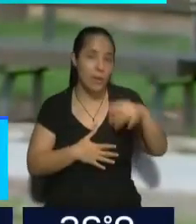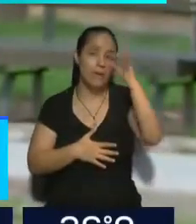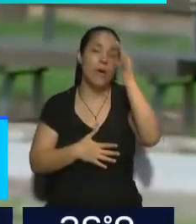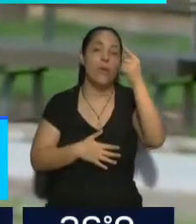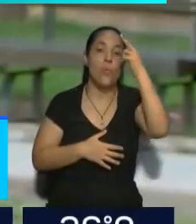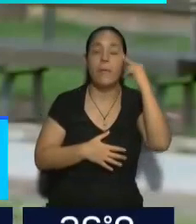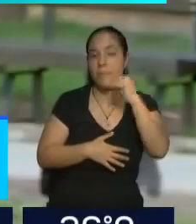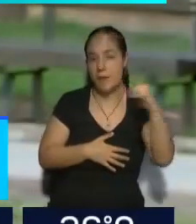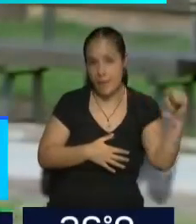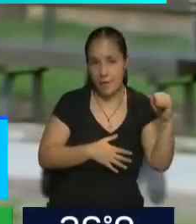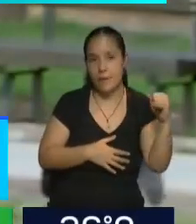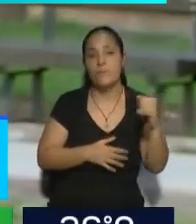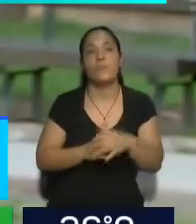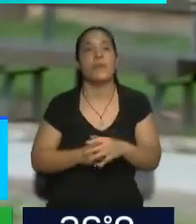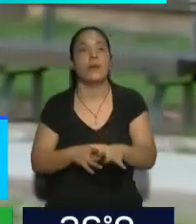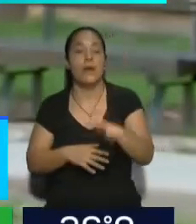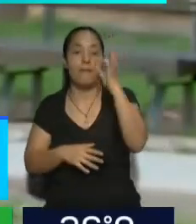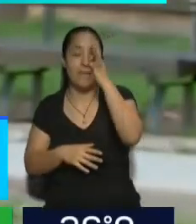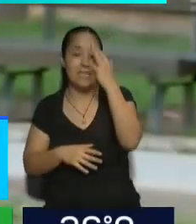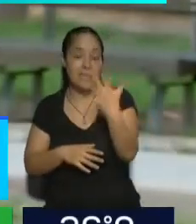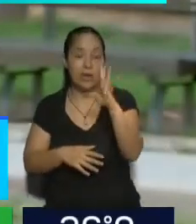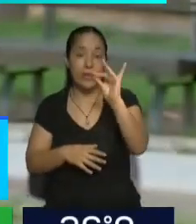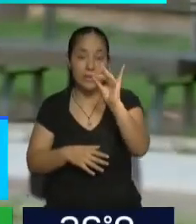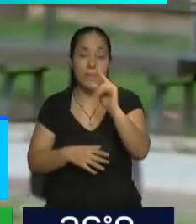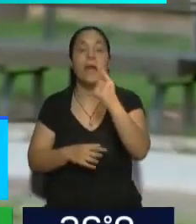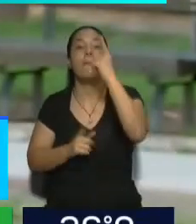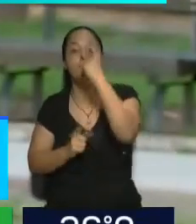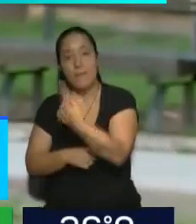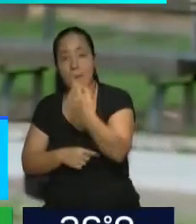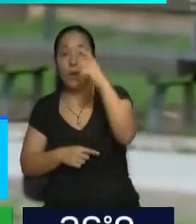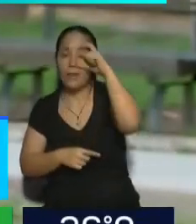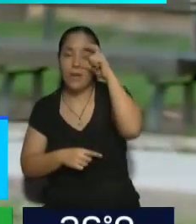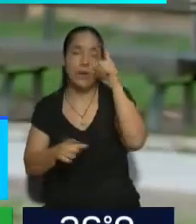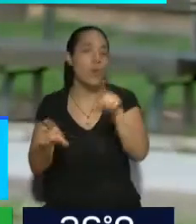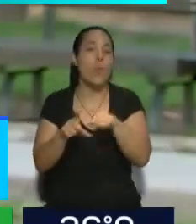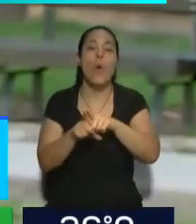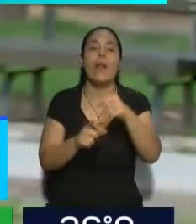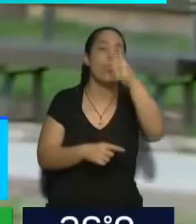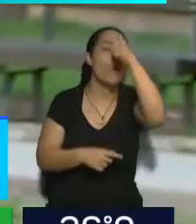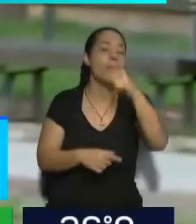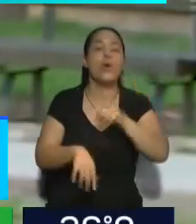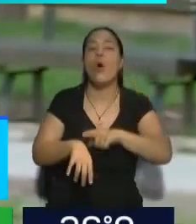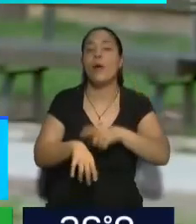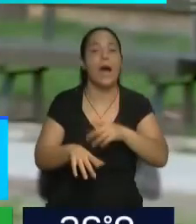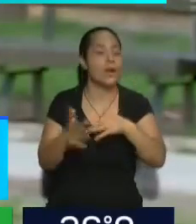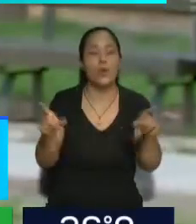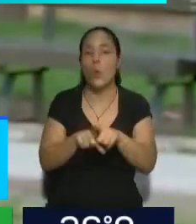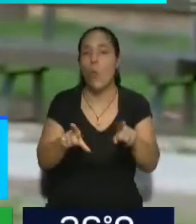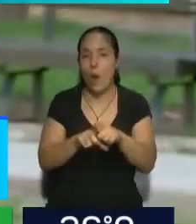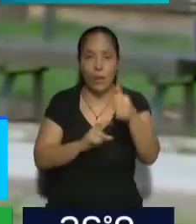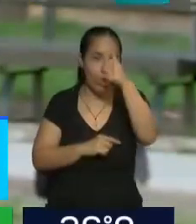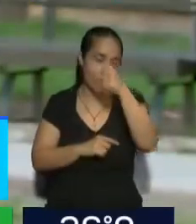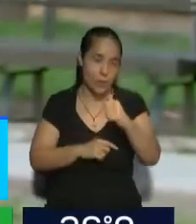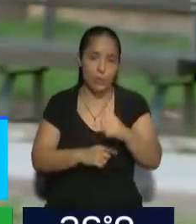21:30. Y los días 25 de diciembre y 1 de enero se prestarán como un día domingo con los horarios y frecuencias de un día